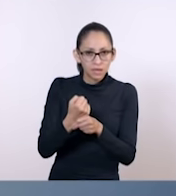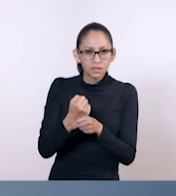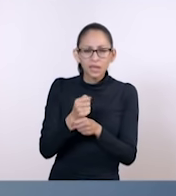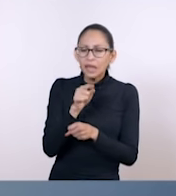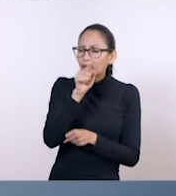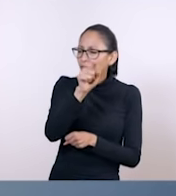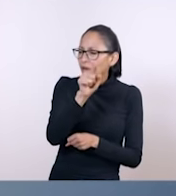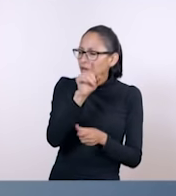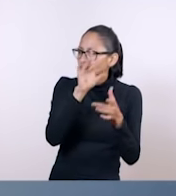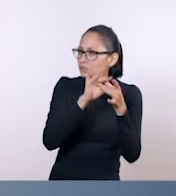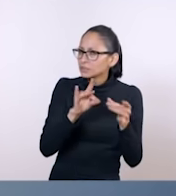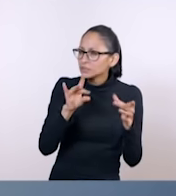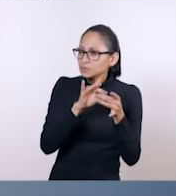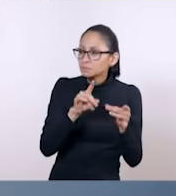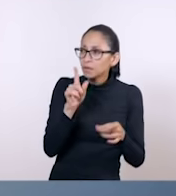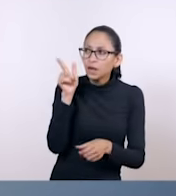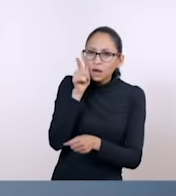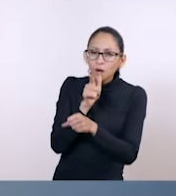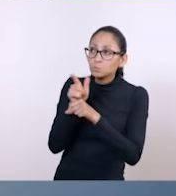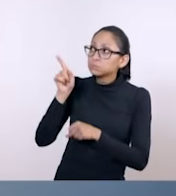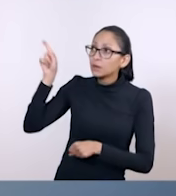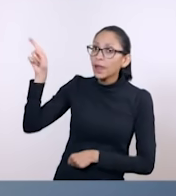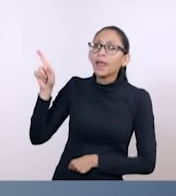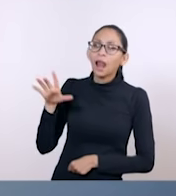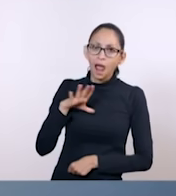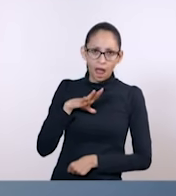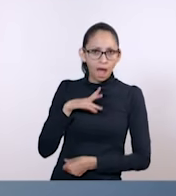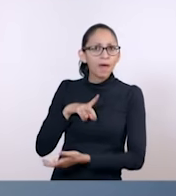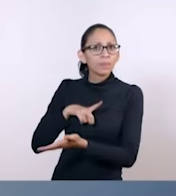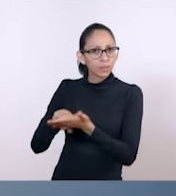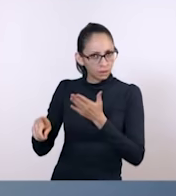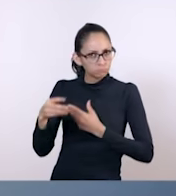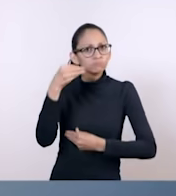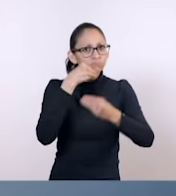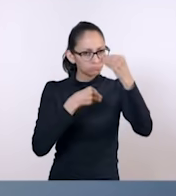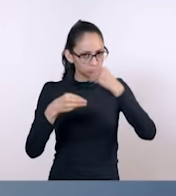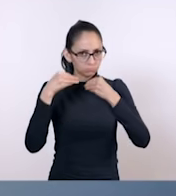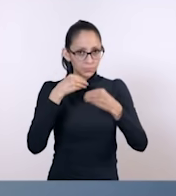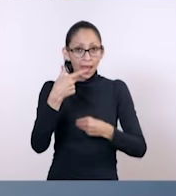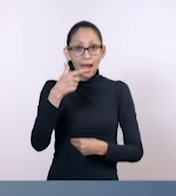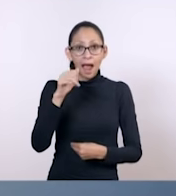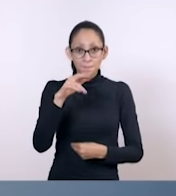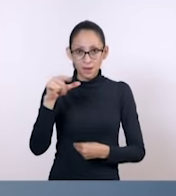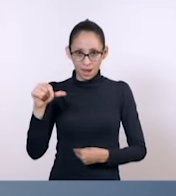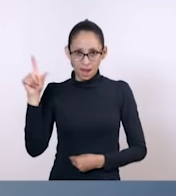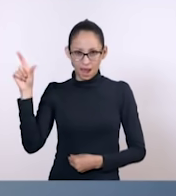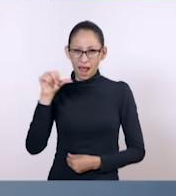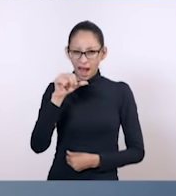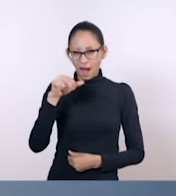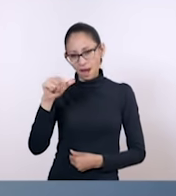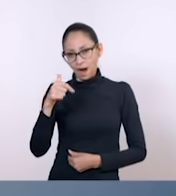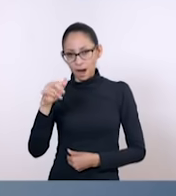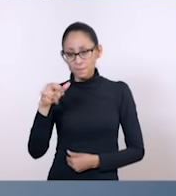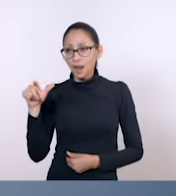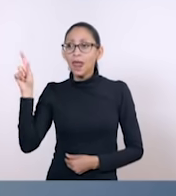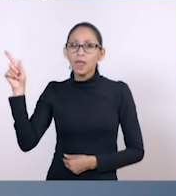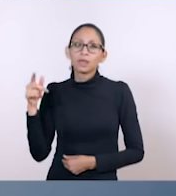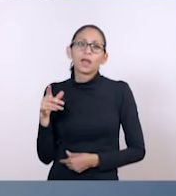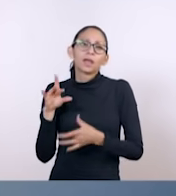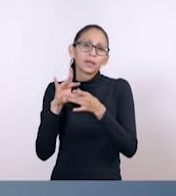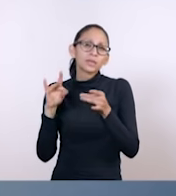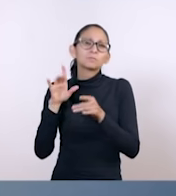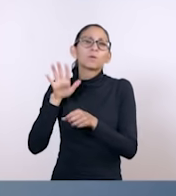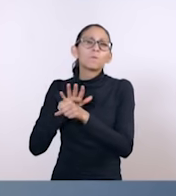Y nos dice que identificó el derecho a la alimentación. Pues, Ana Gabriela nos habló de su comida y de los utensilios que usa.